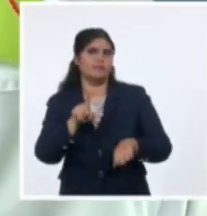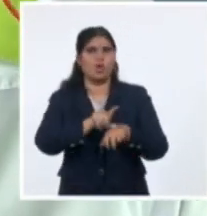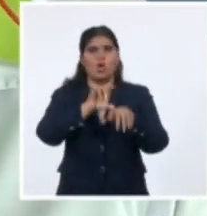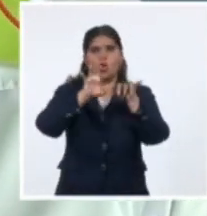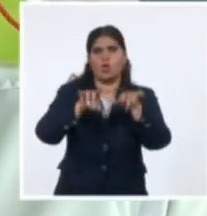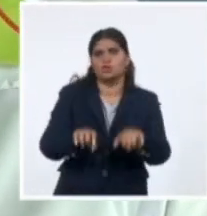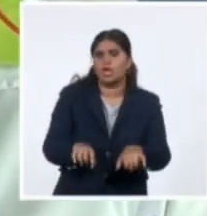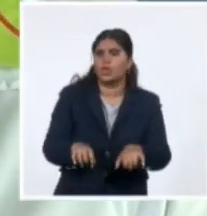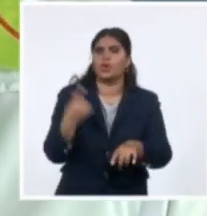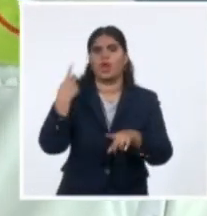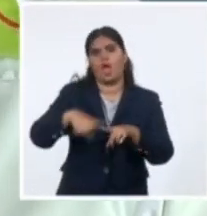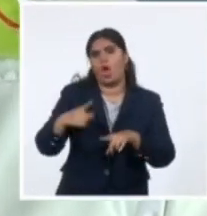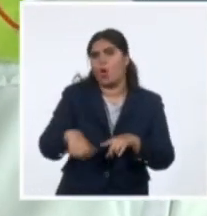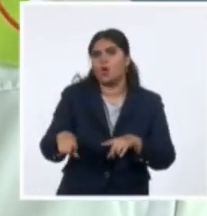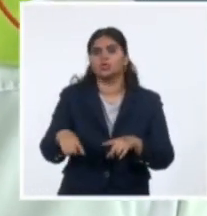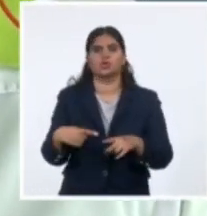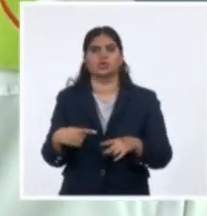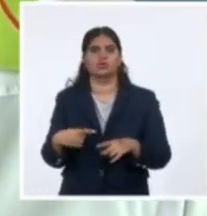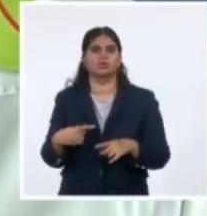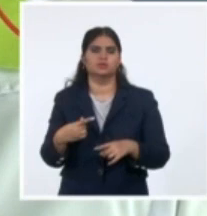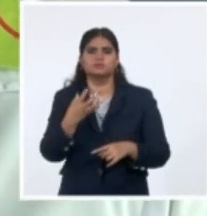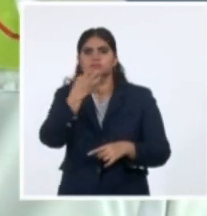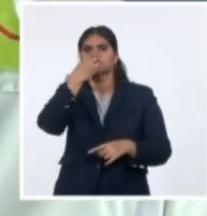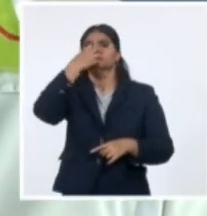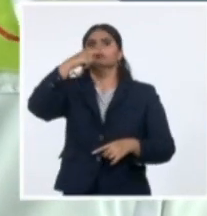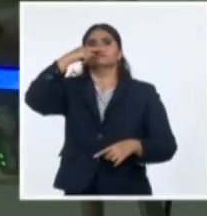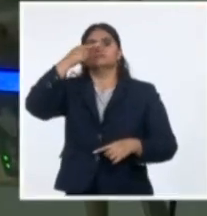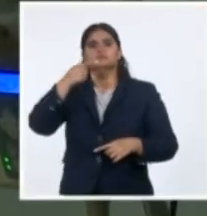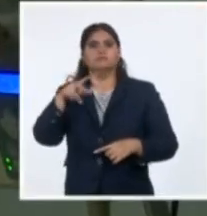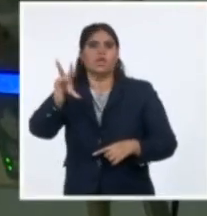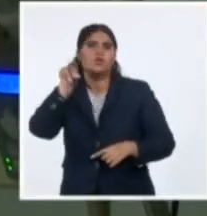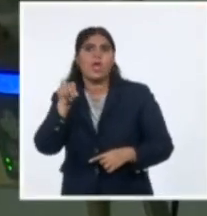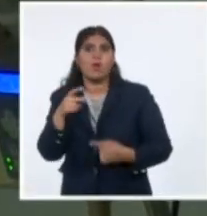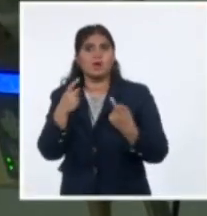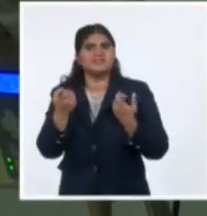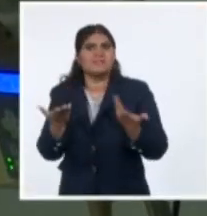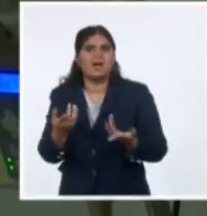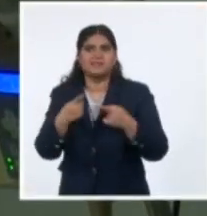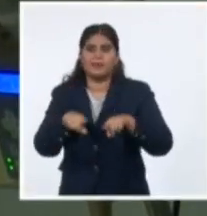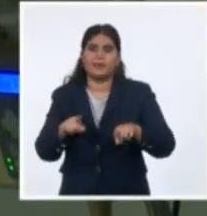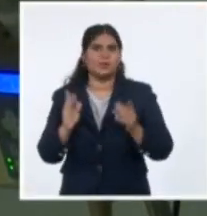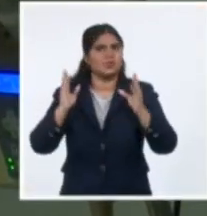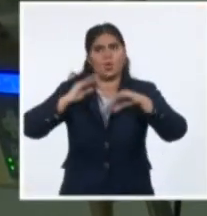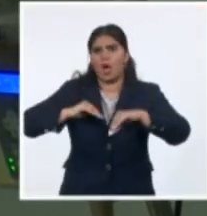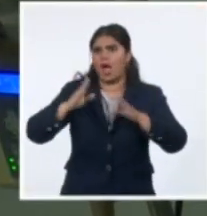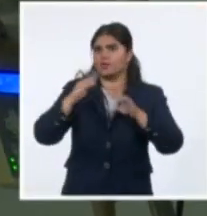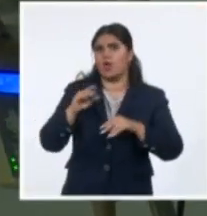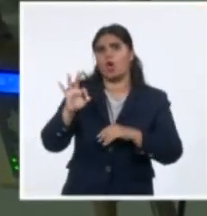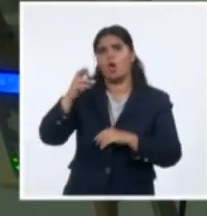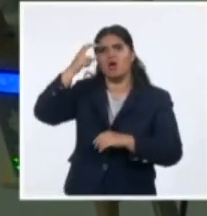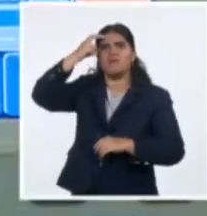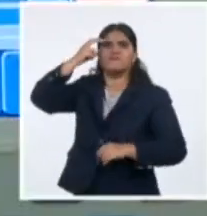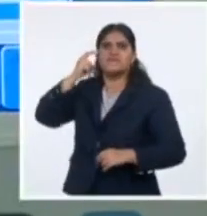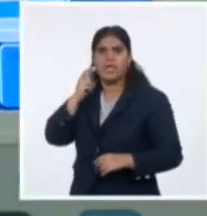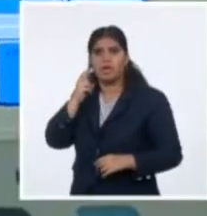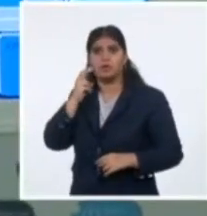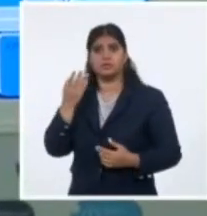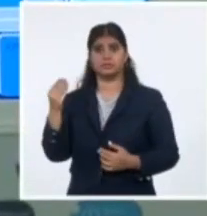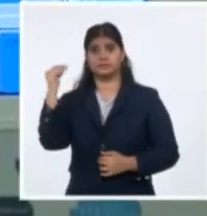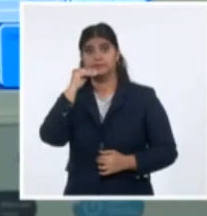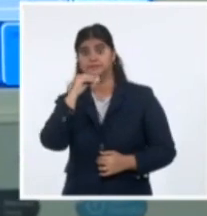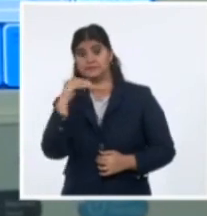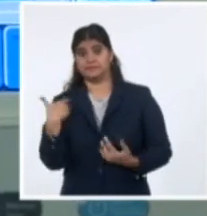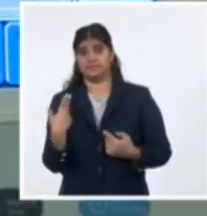piezas de repuesto, pero lamentablemente no podemos adquirir estas piezas de repuesto. Son jornadas de retos diarios y de desafíos